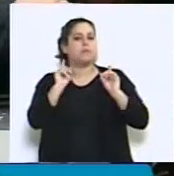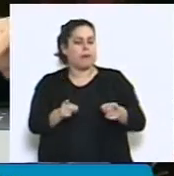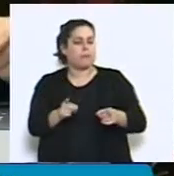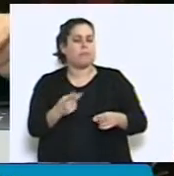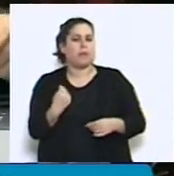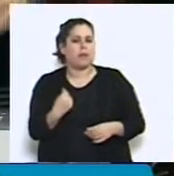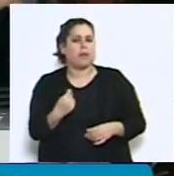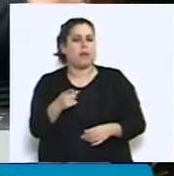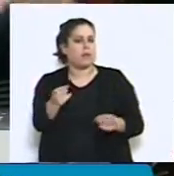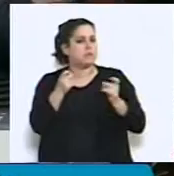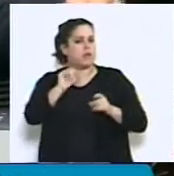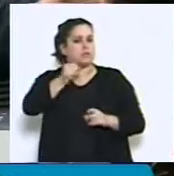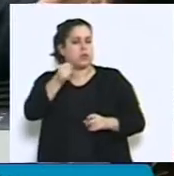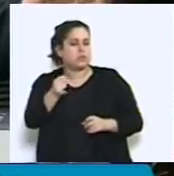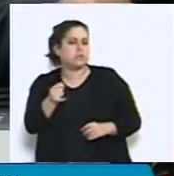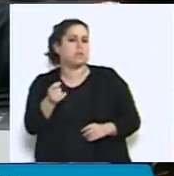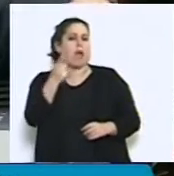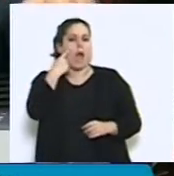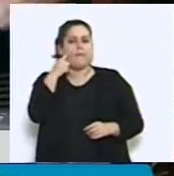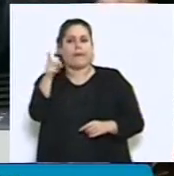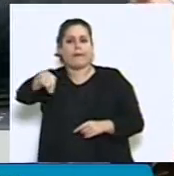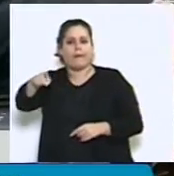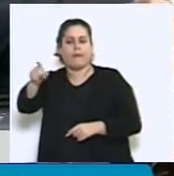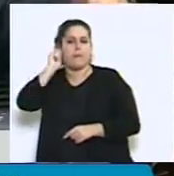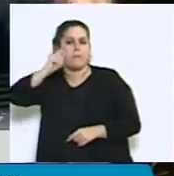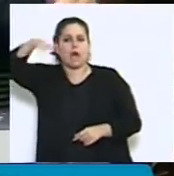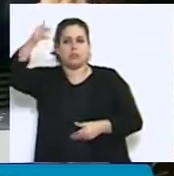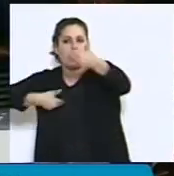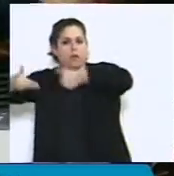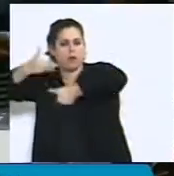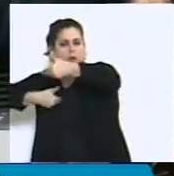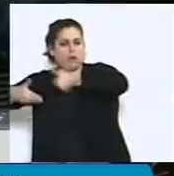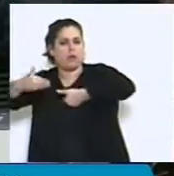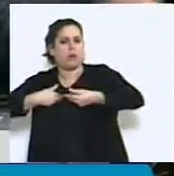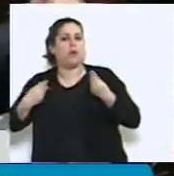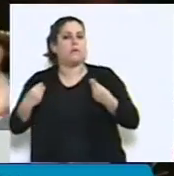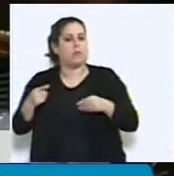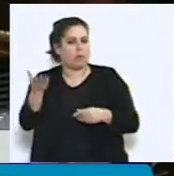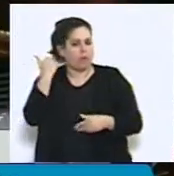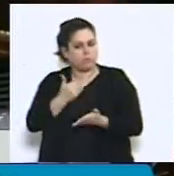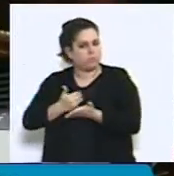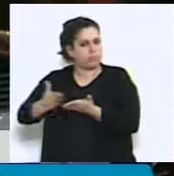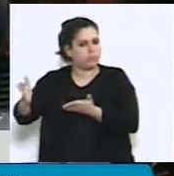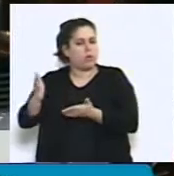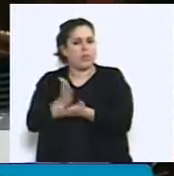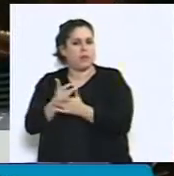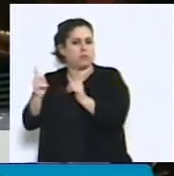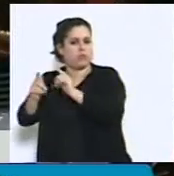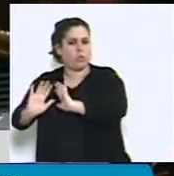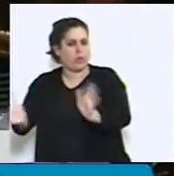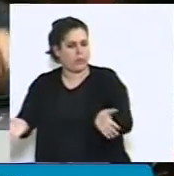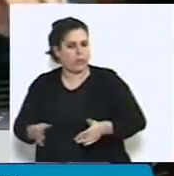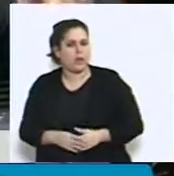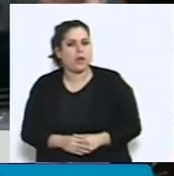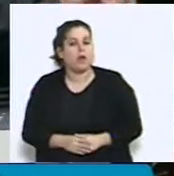también la necesidad de atender la demanda a los mayores que estaban expulsados del derecho y del sistema